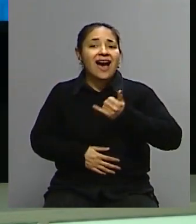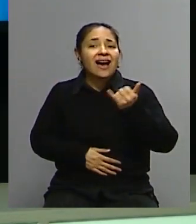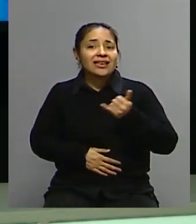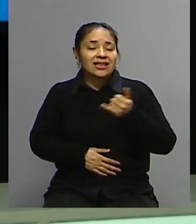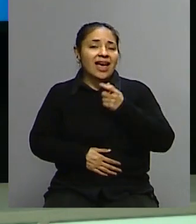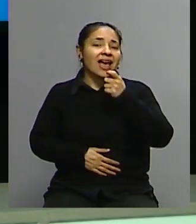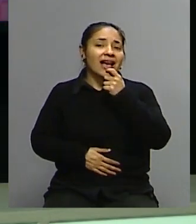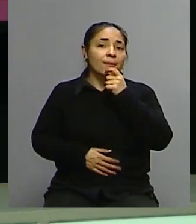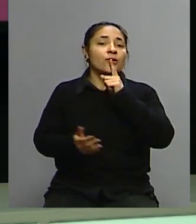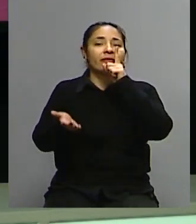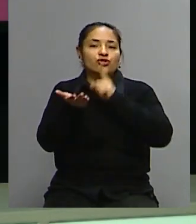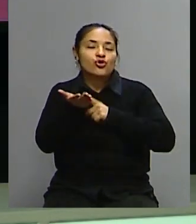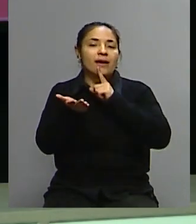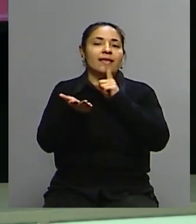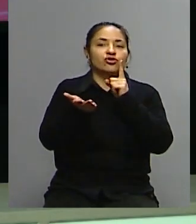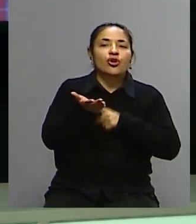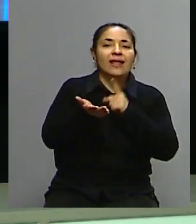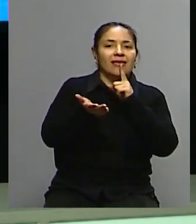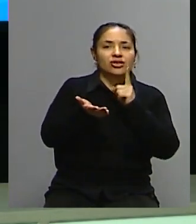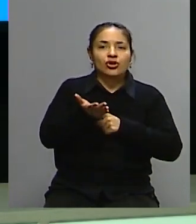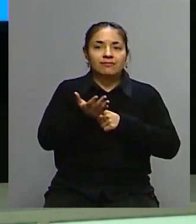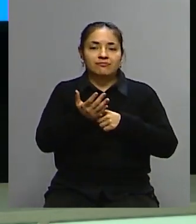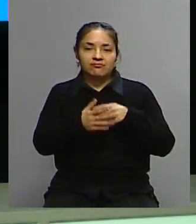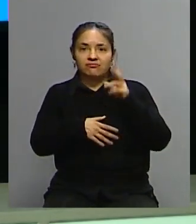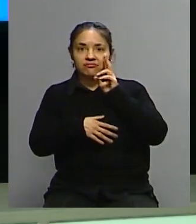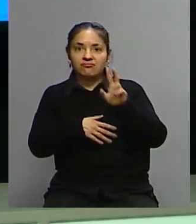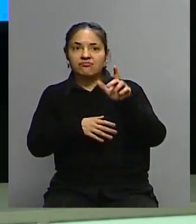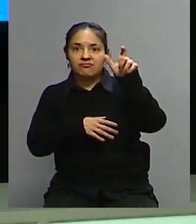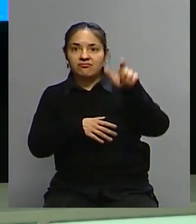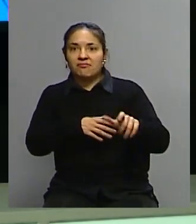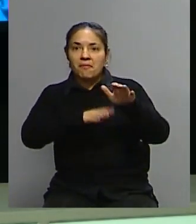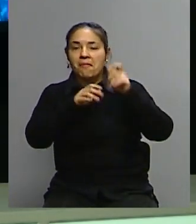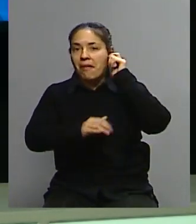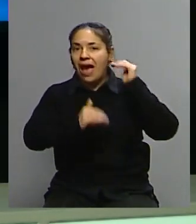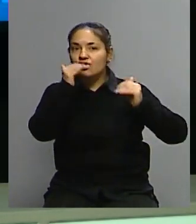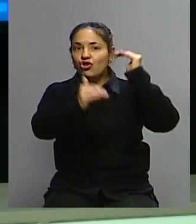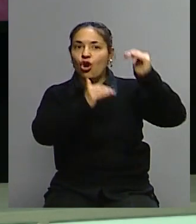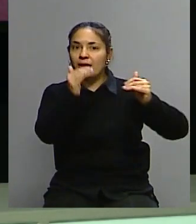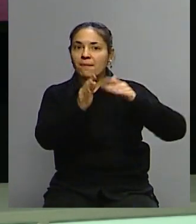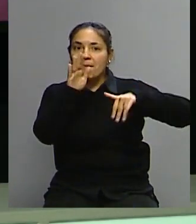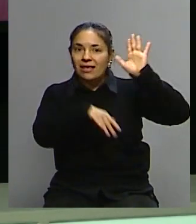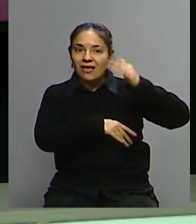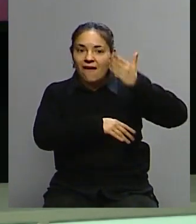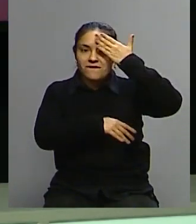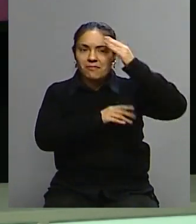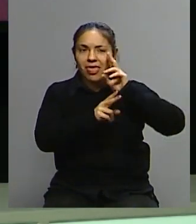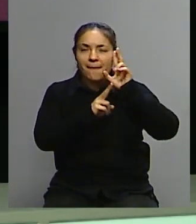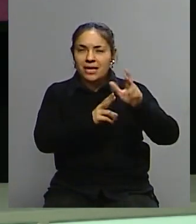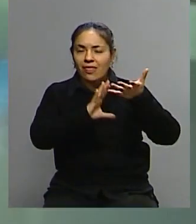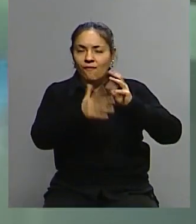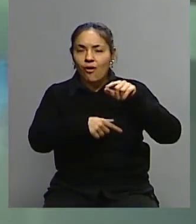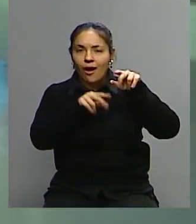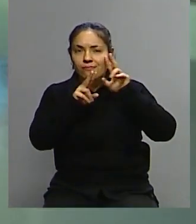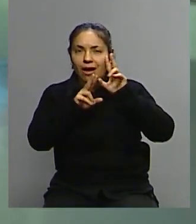ejemplos de políticas públicas sumamente viejistas que tienen una mirada muy paternalista sobre las personas mayores, sin tener en cuenta que las personas